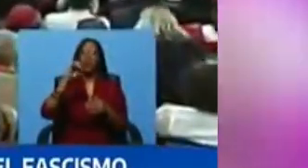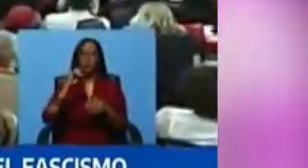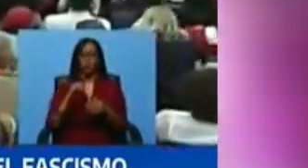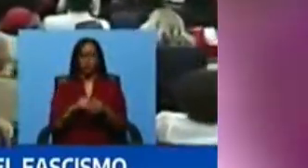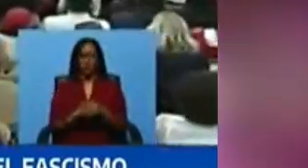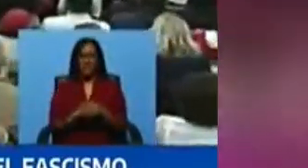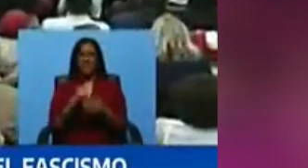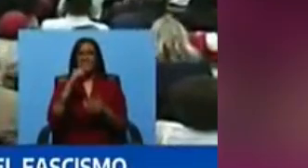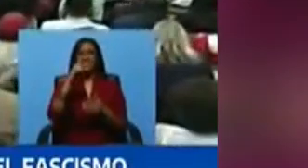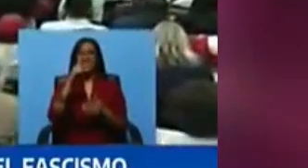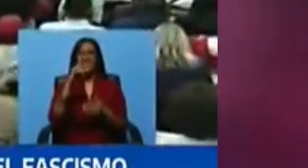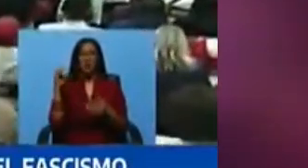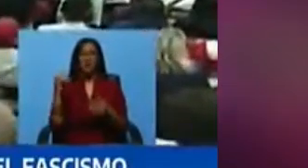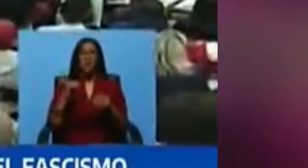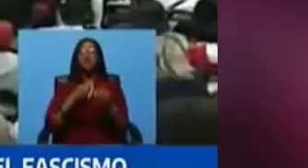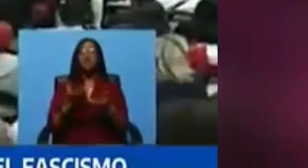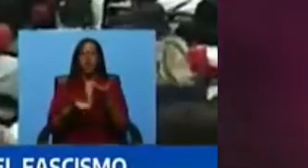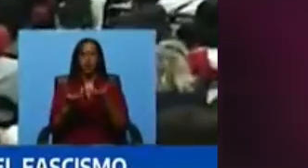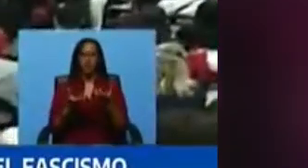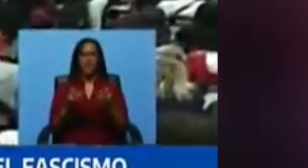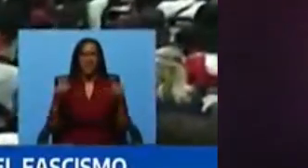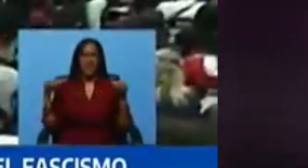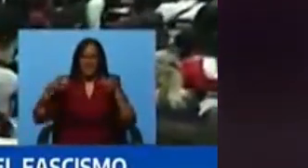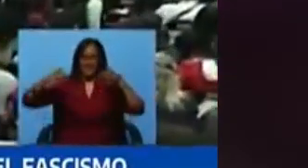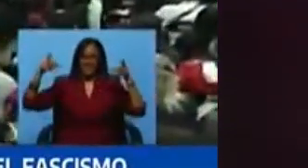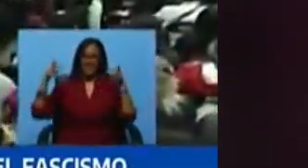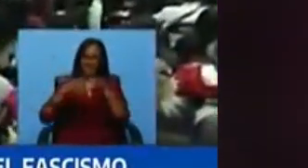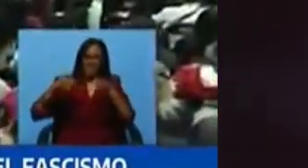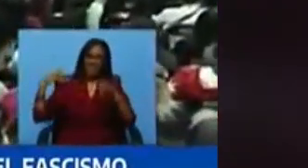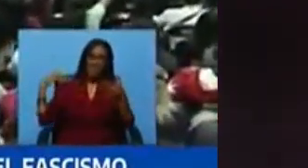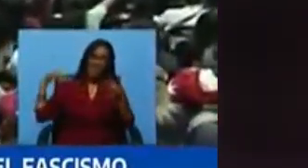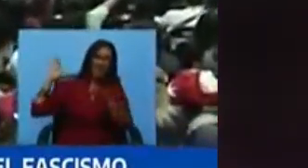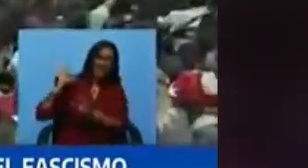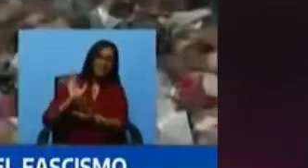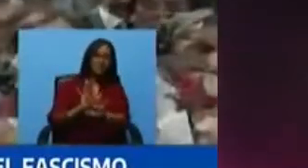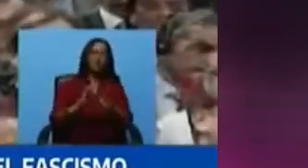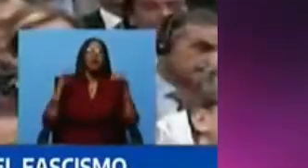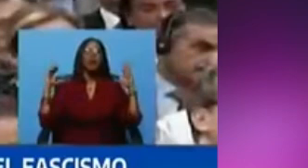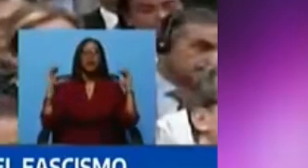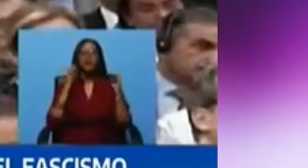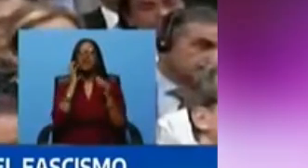El ejército de ángeles barbudos de la Sierra Maestra.